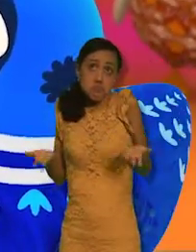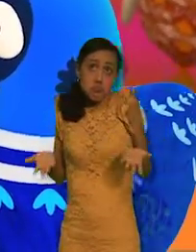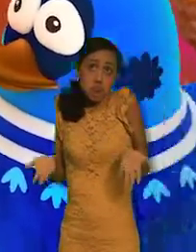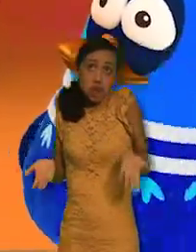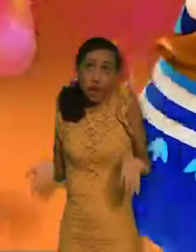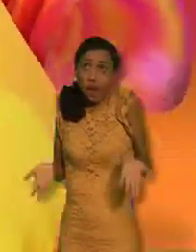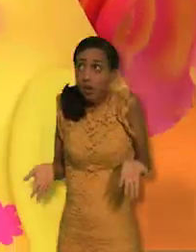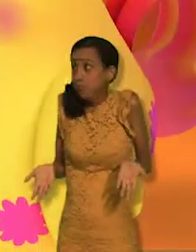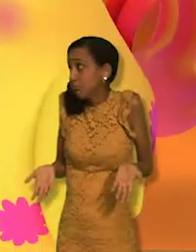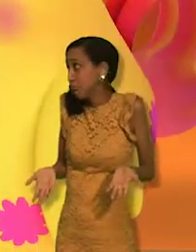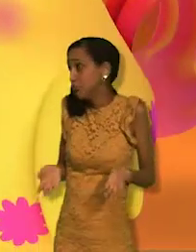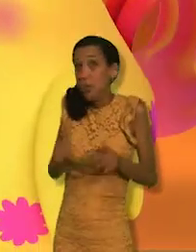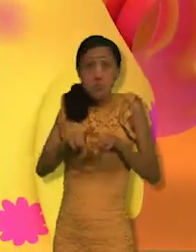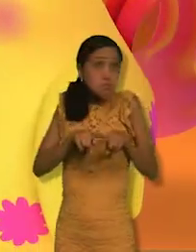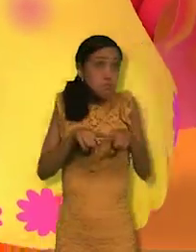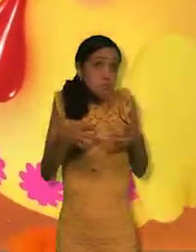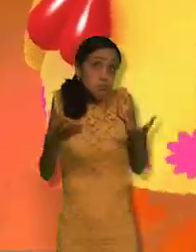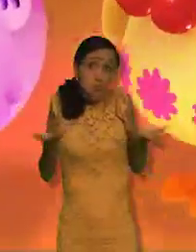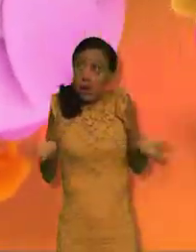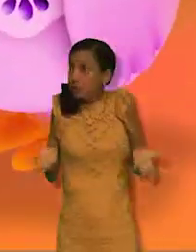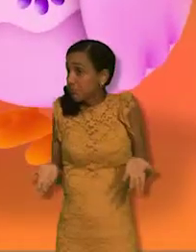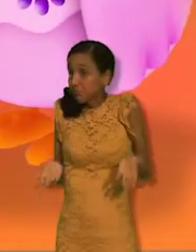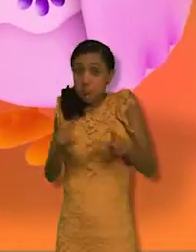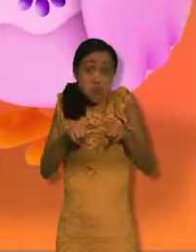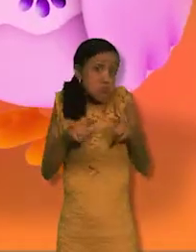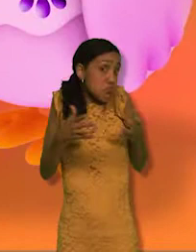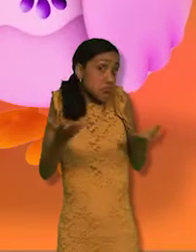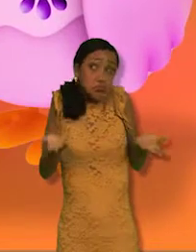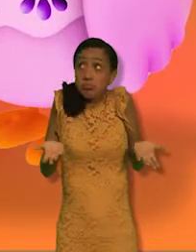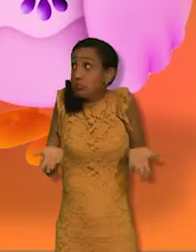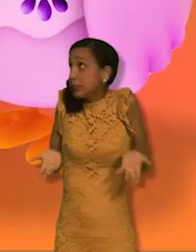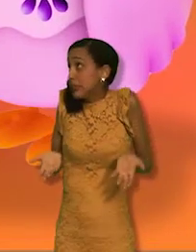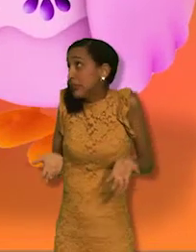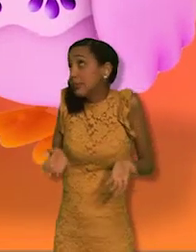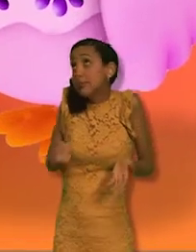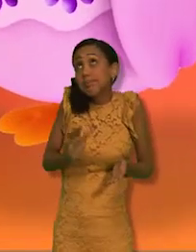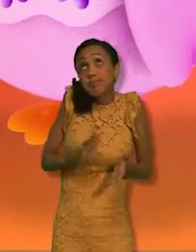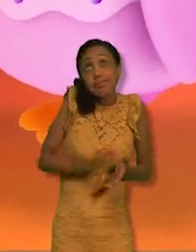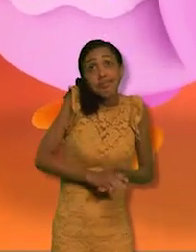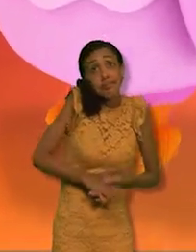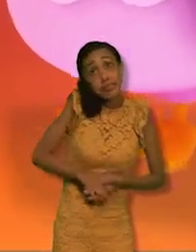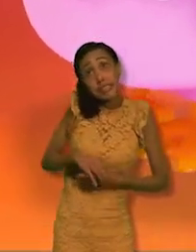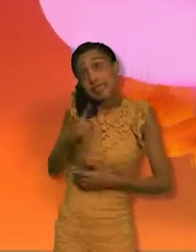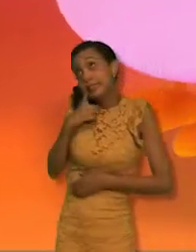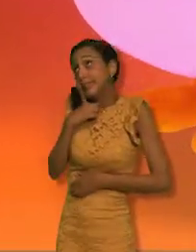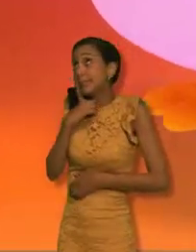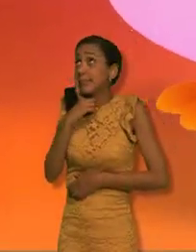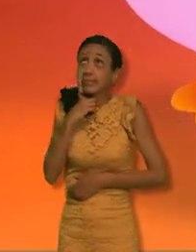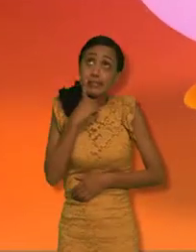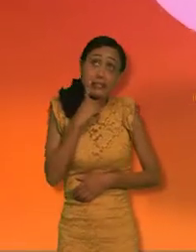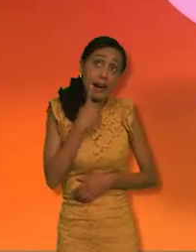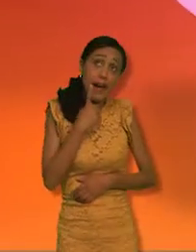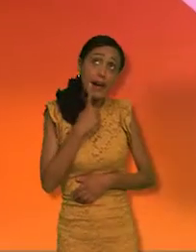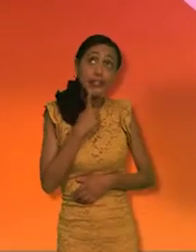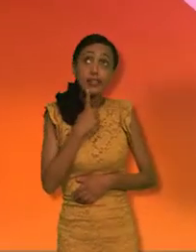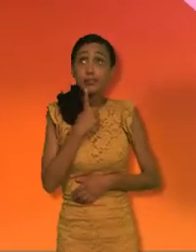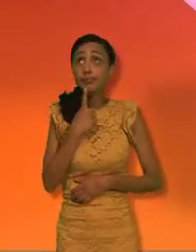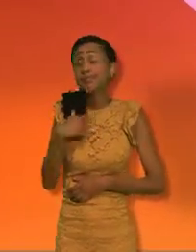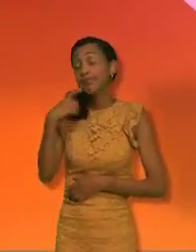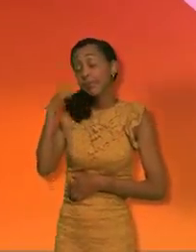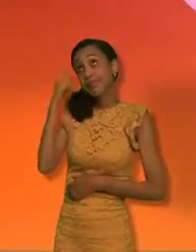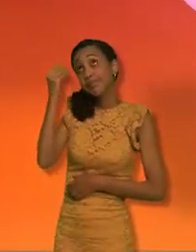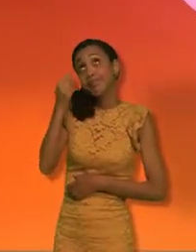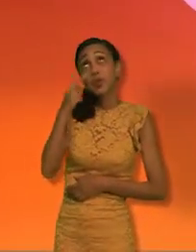¡Porque! ¡Porque! ¡Porque! ¡Pues! ¡Porque!